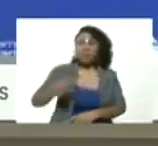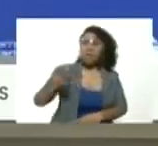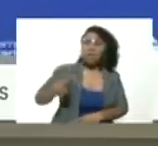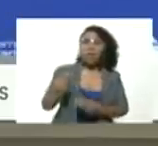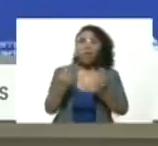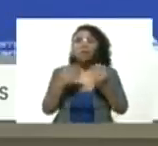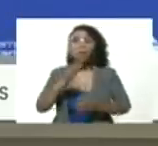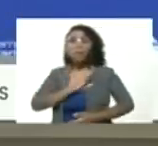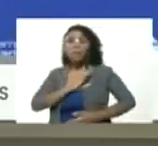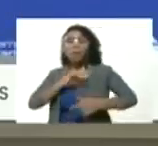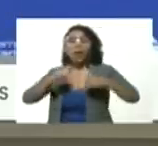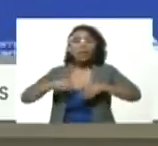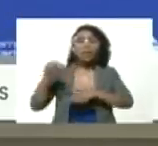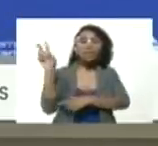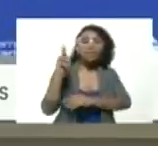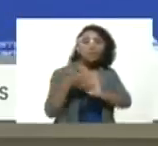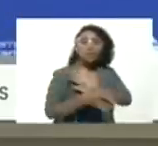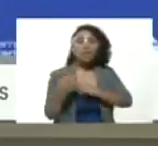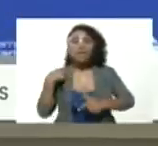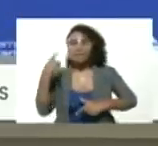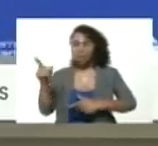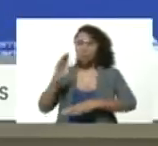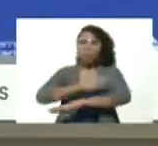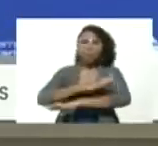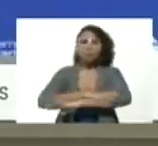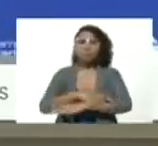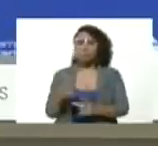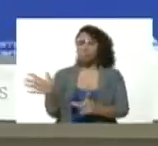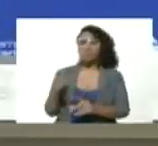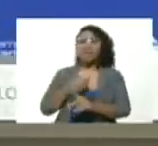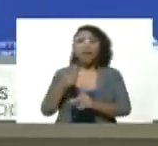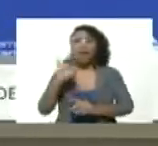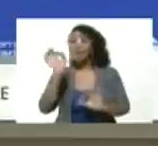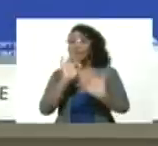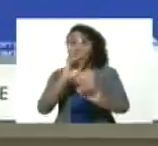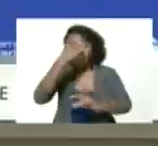la atención de la pandemia. Una acción criminal, nadie